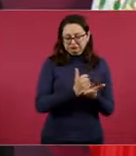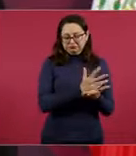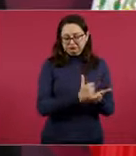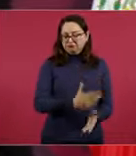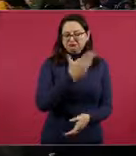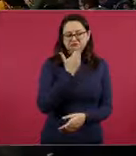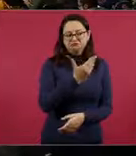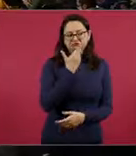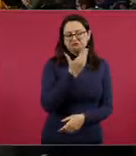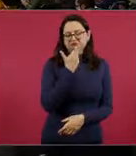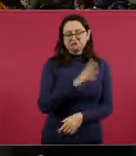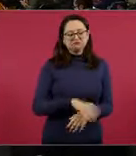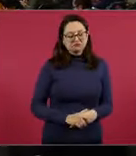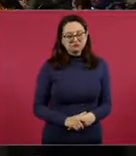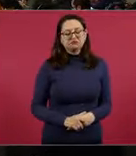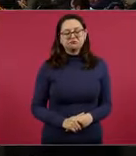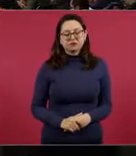es,